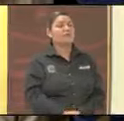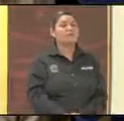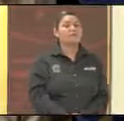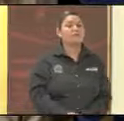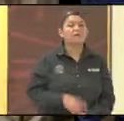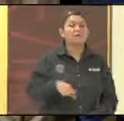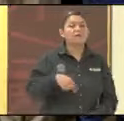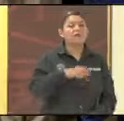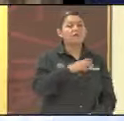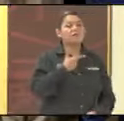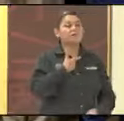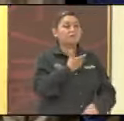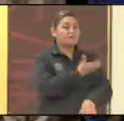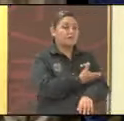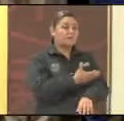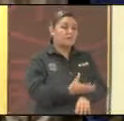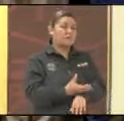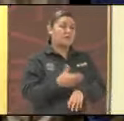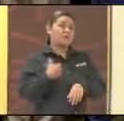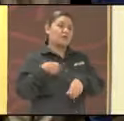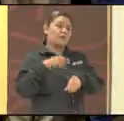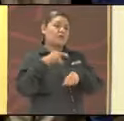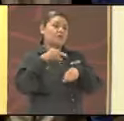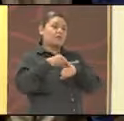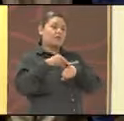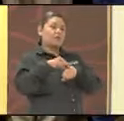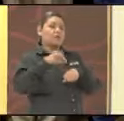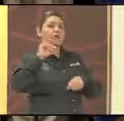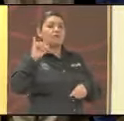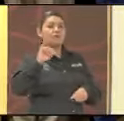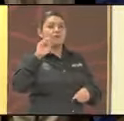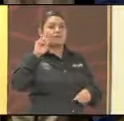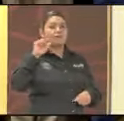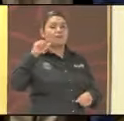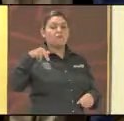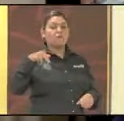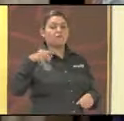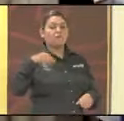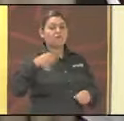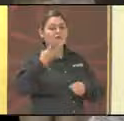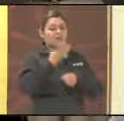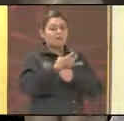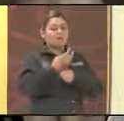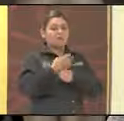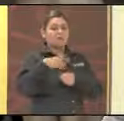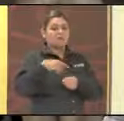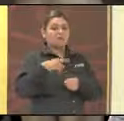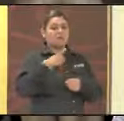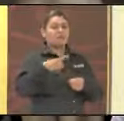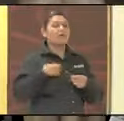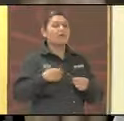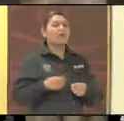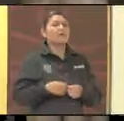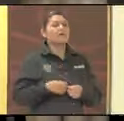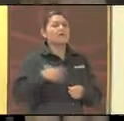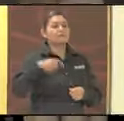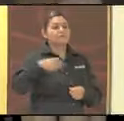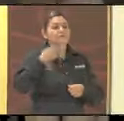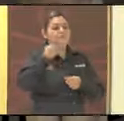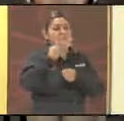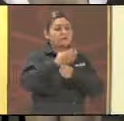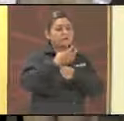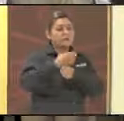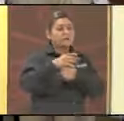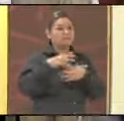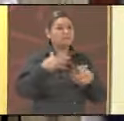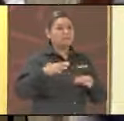nos acompañó el doctor Juan Guillermo Mansur Arzola, director general del ITABEC. En esta cuarta entrega estaremos dispersando, tenemos autorizado